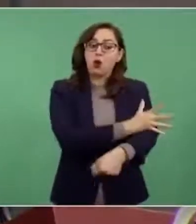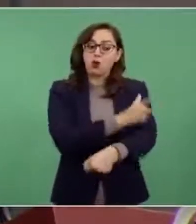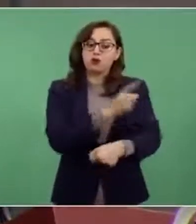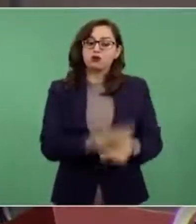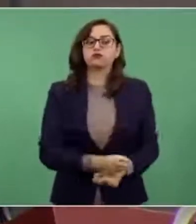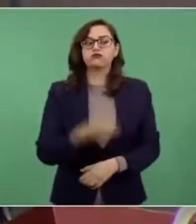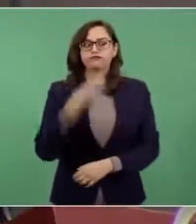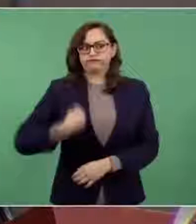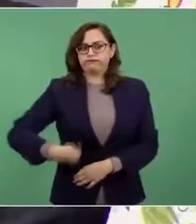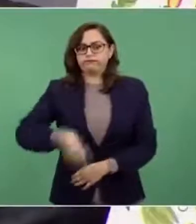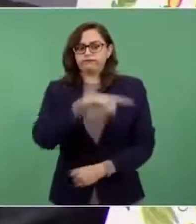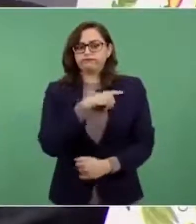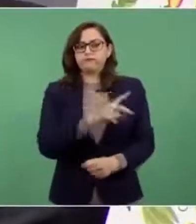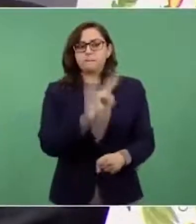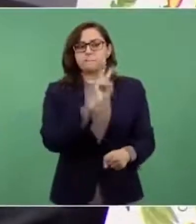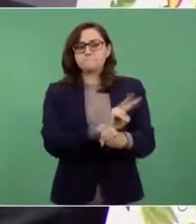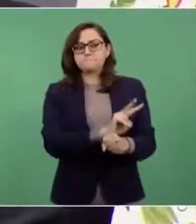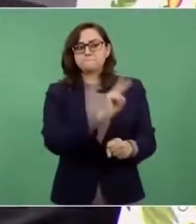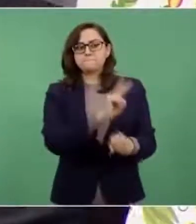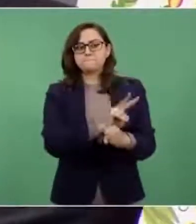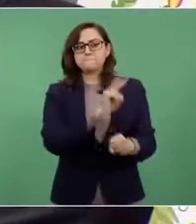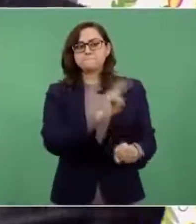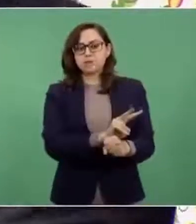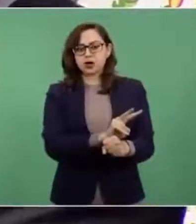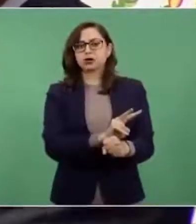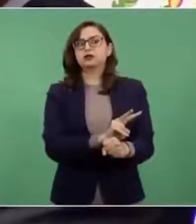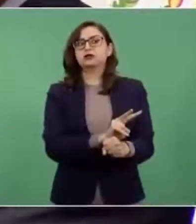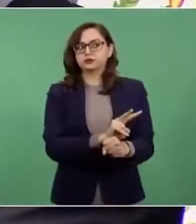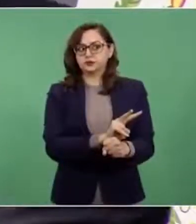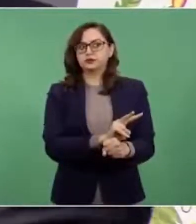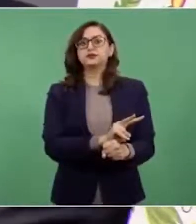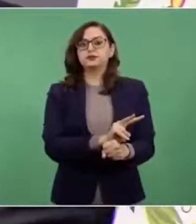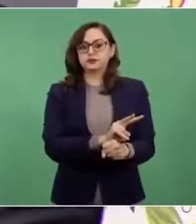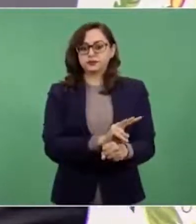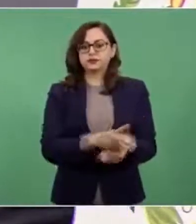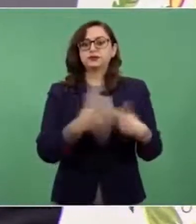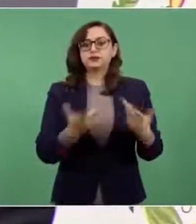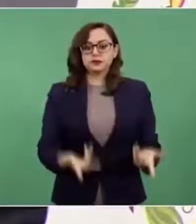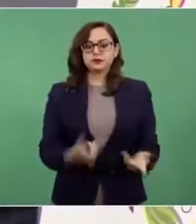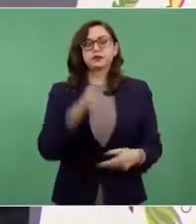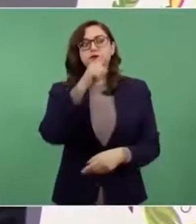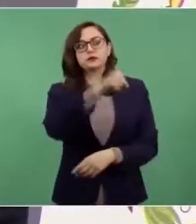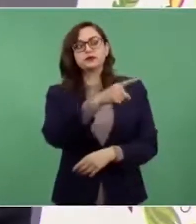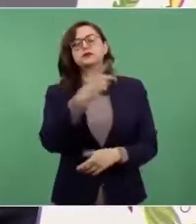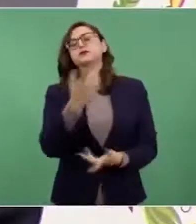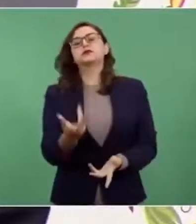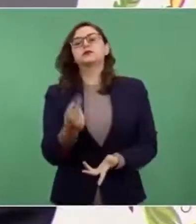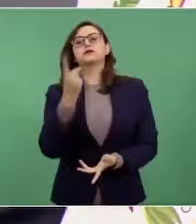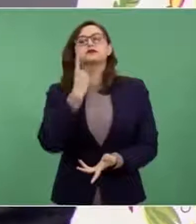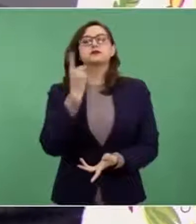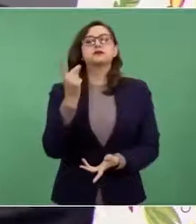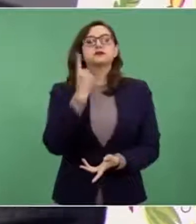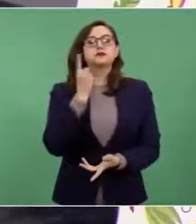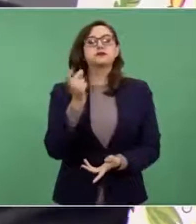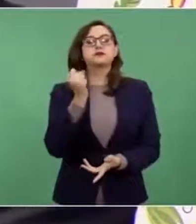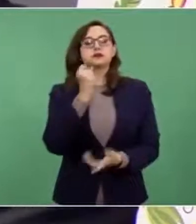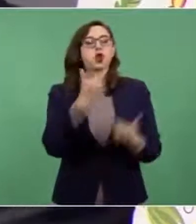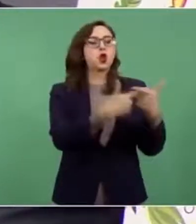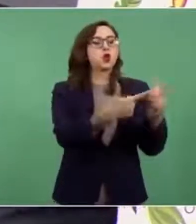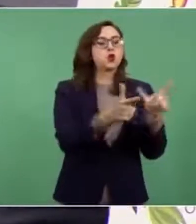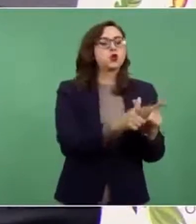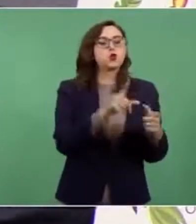para ver el comportamiento de los legisladores, tanto del